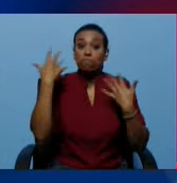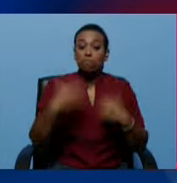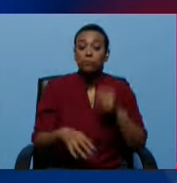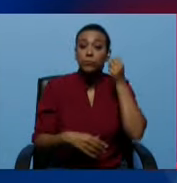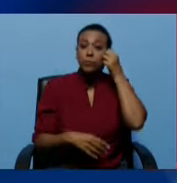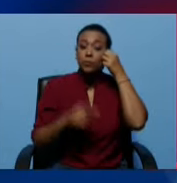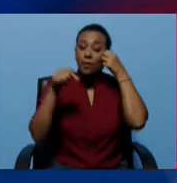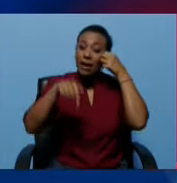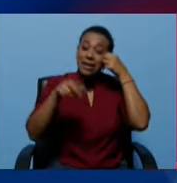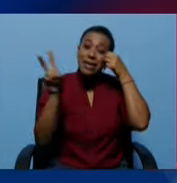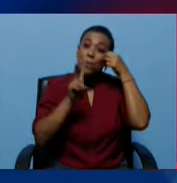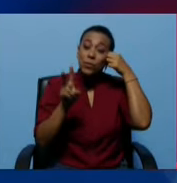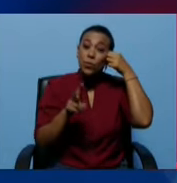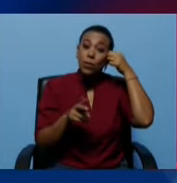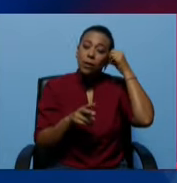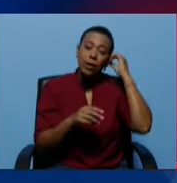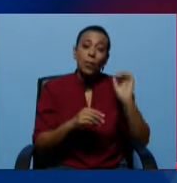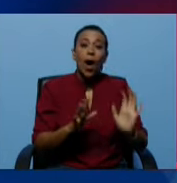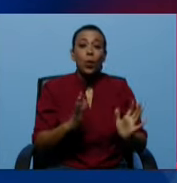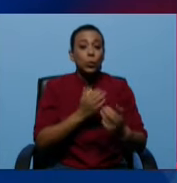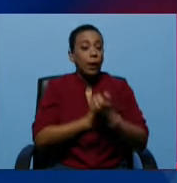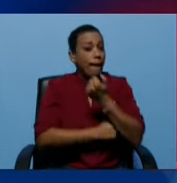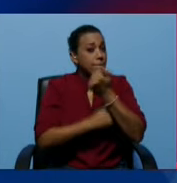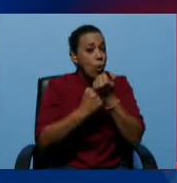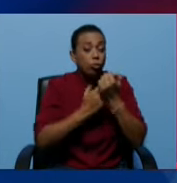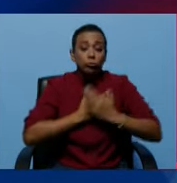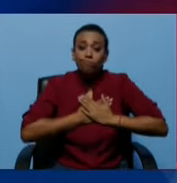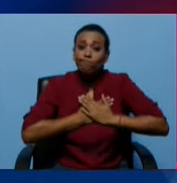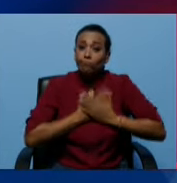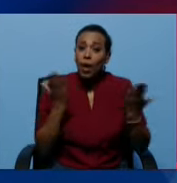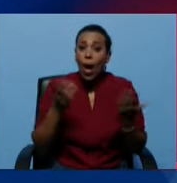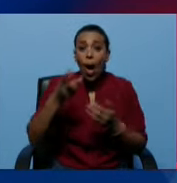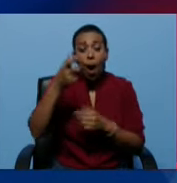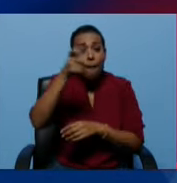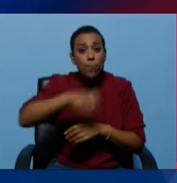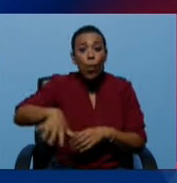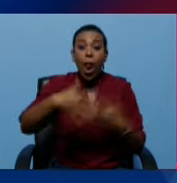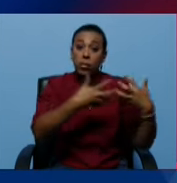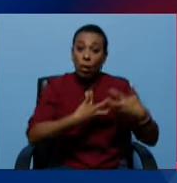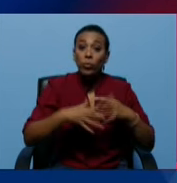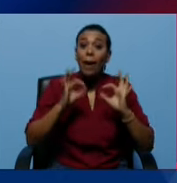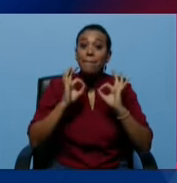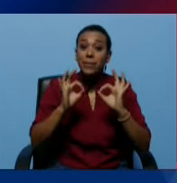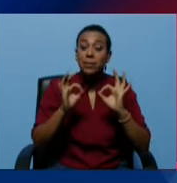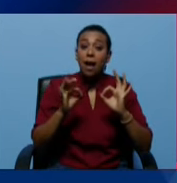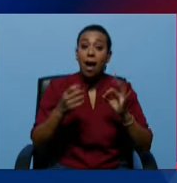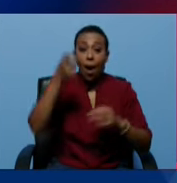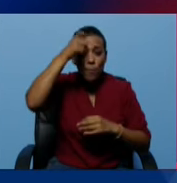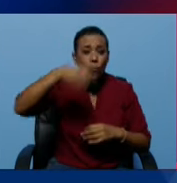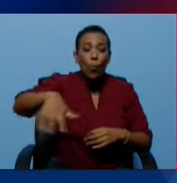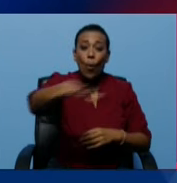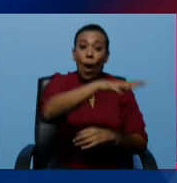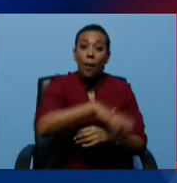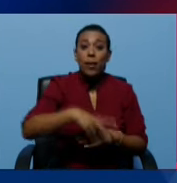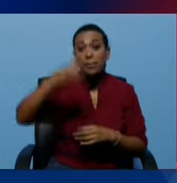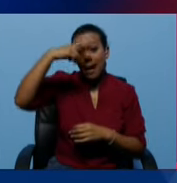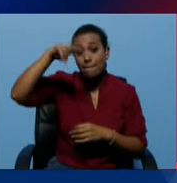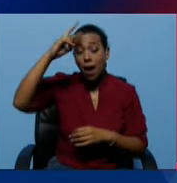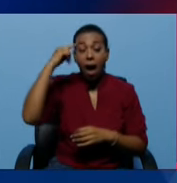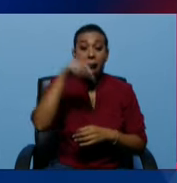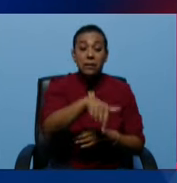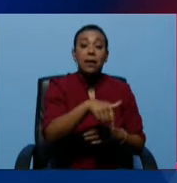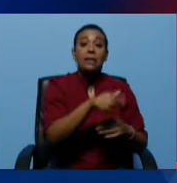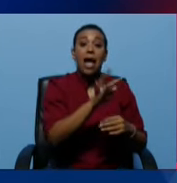Nosotros desde aquí le transmitimos toda nuestra solidaridad al pueblo de los Estados Unidos y en especial al pueblo del estado de la Florida.